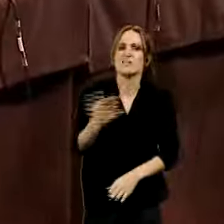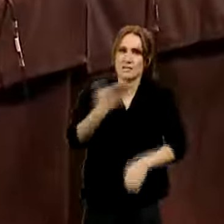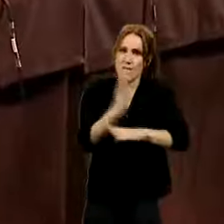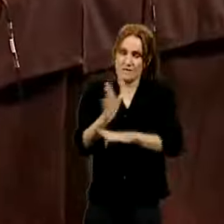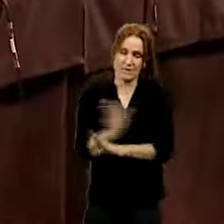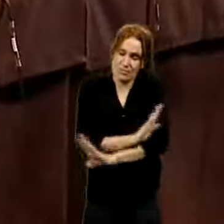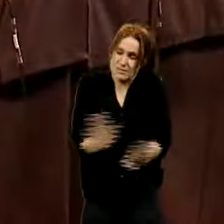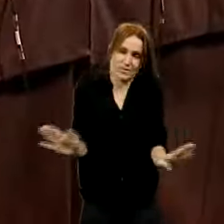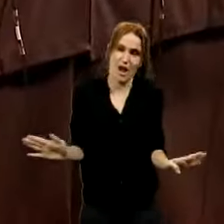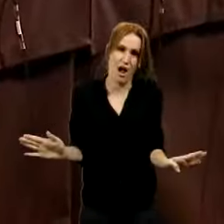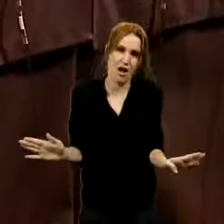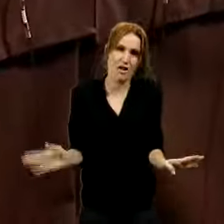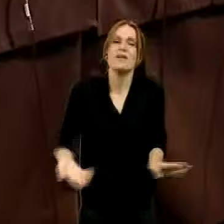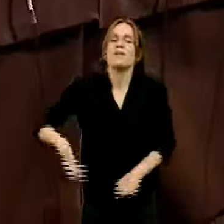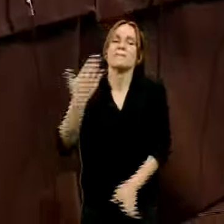está.